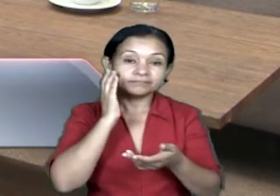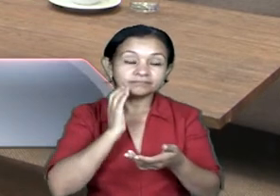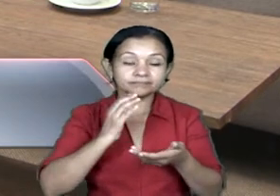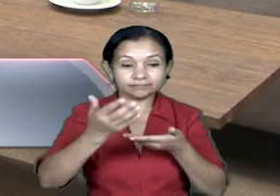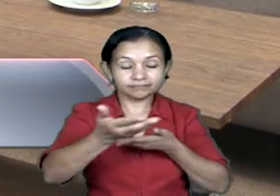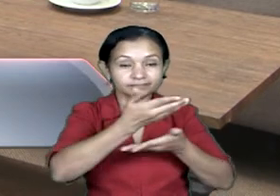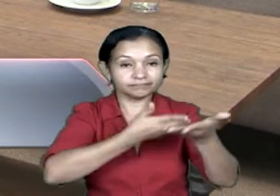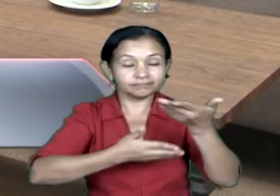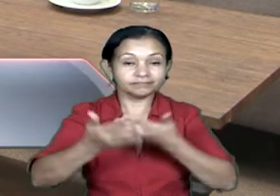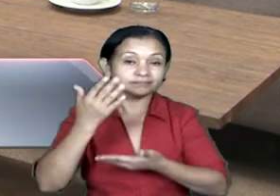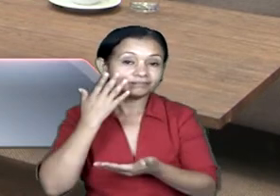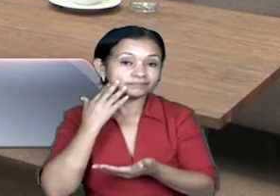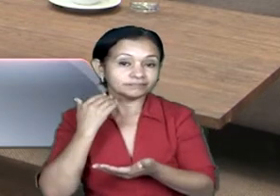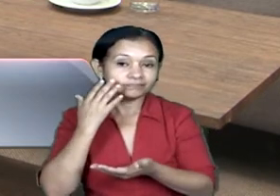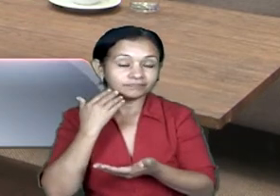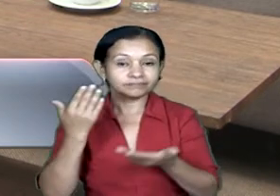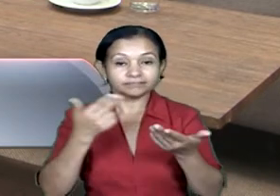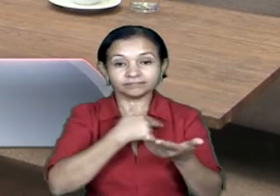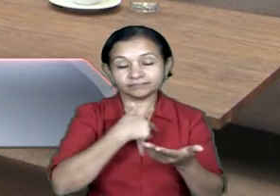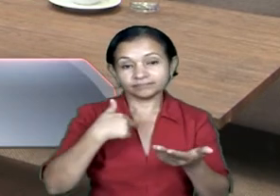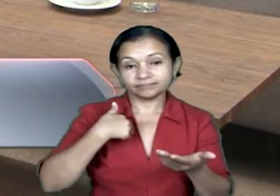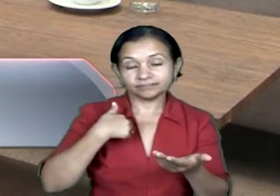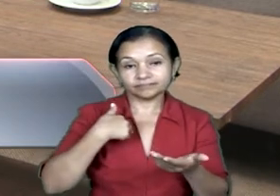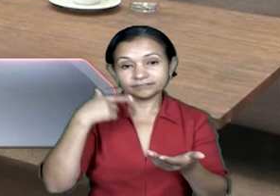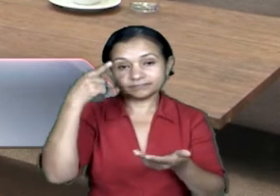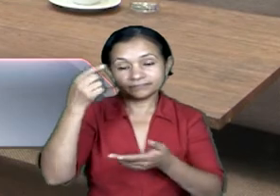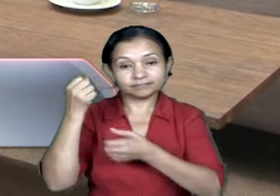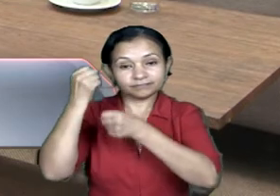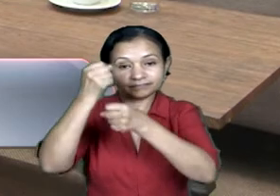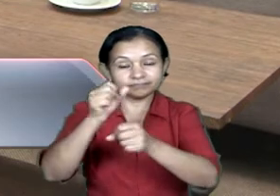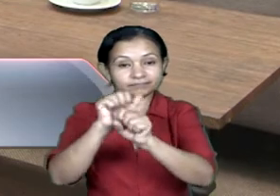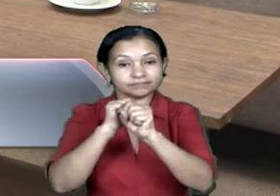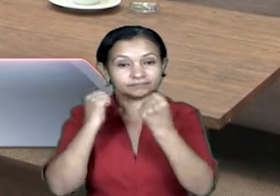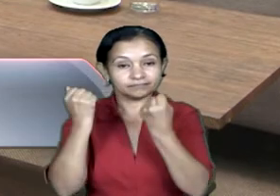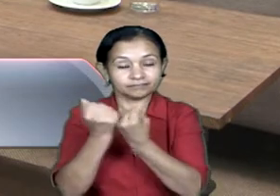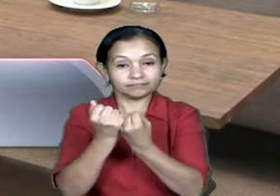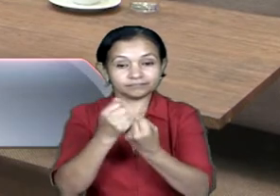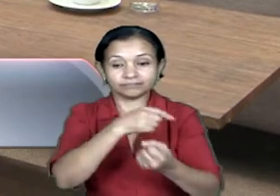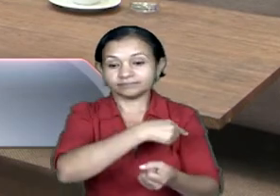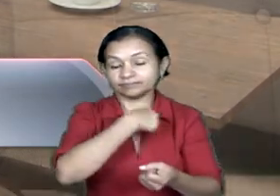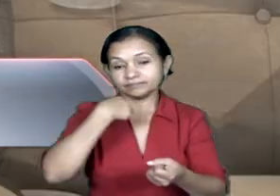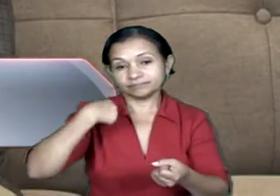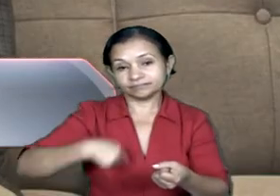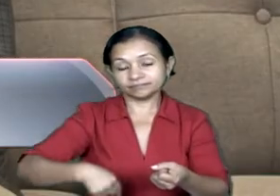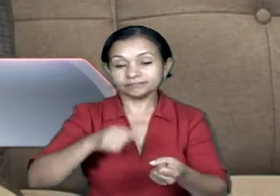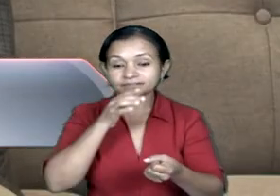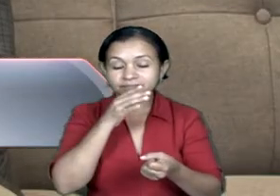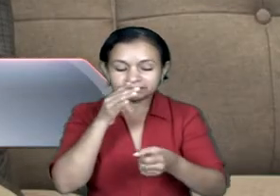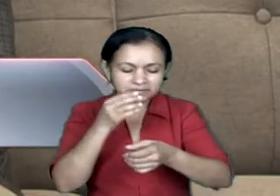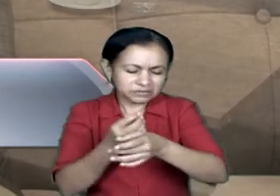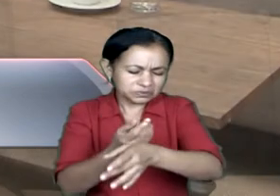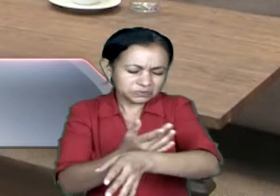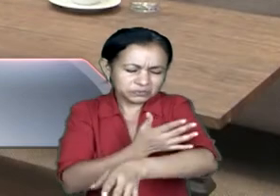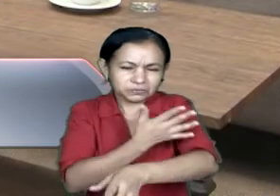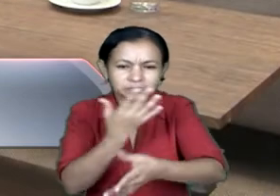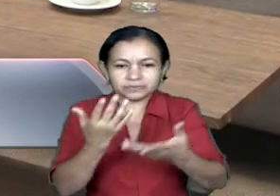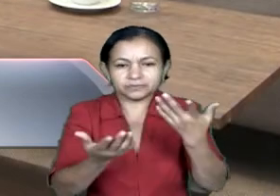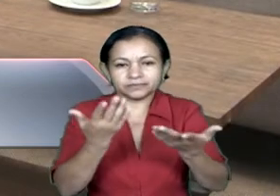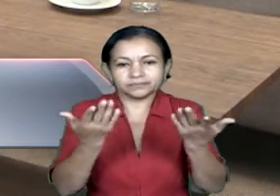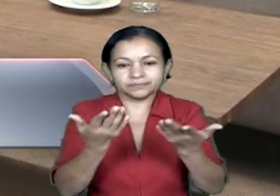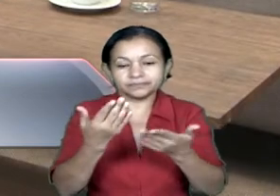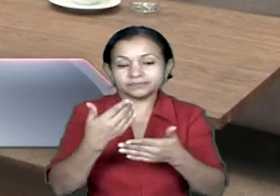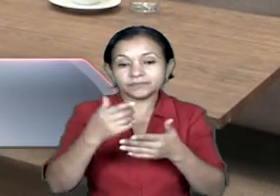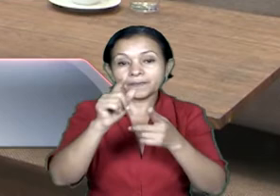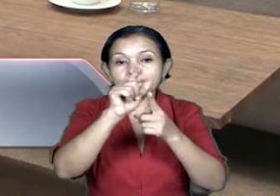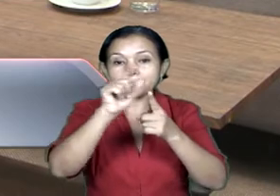intercambio de experiencias. Sí, sí, lo que hace Fundación Sunshine, ¿no?, en Taiwán. Eso. Pero también veremos que